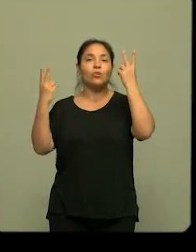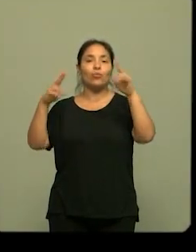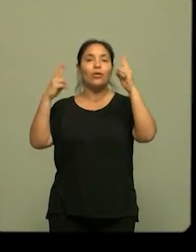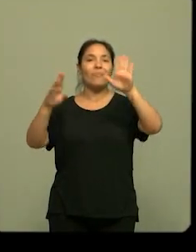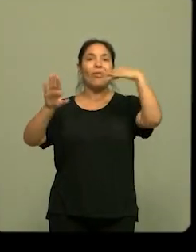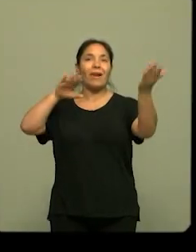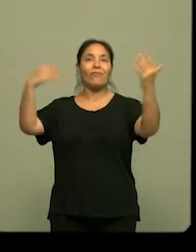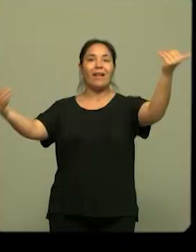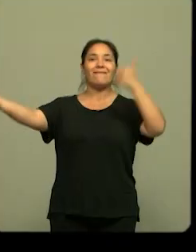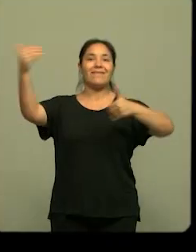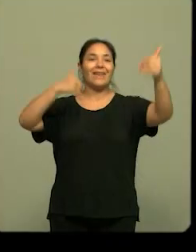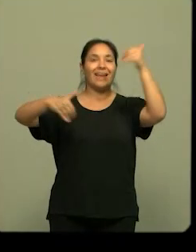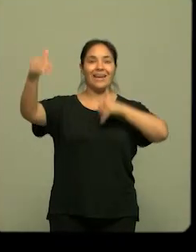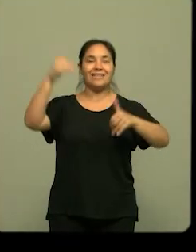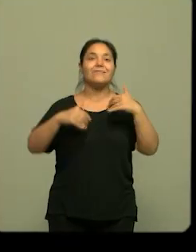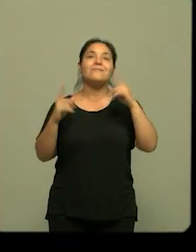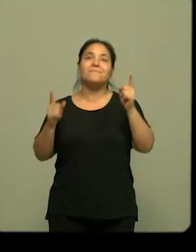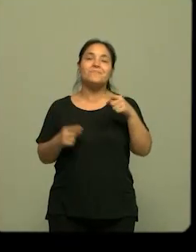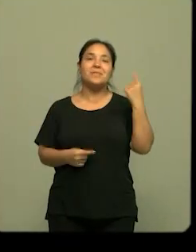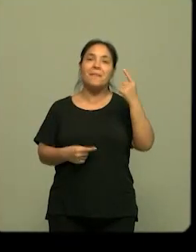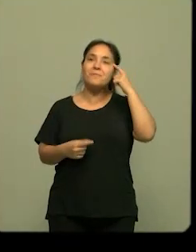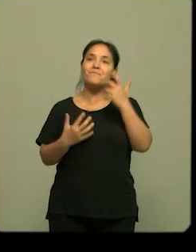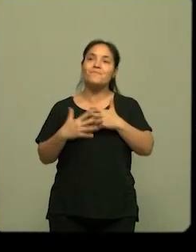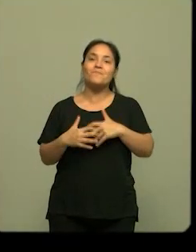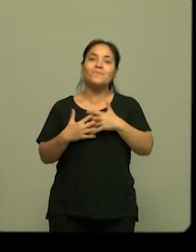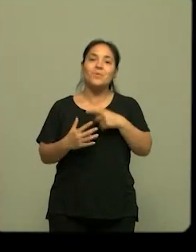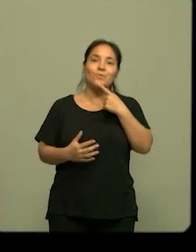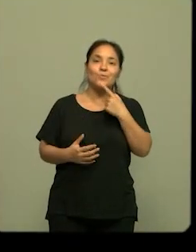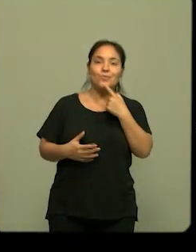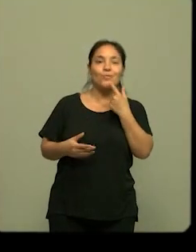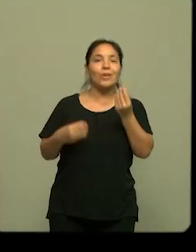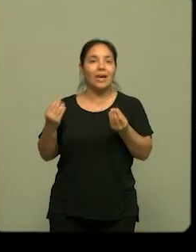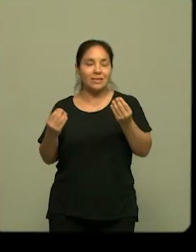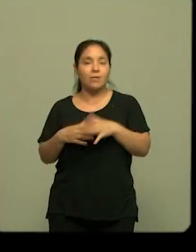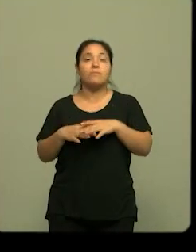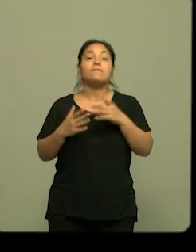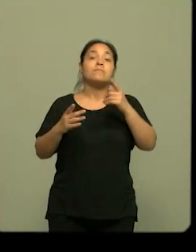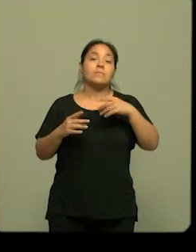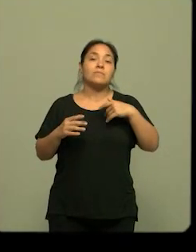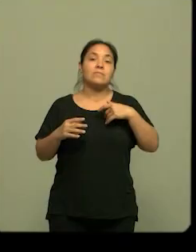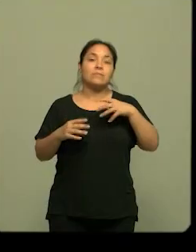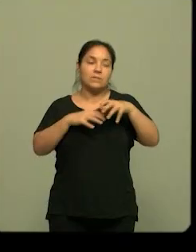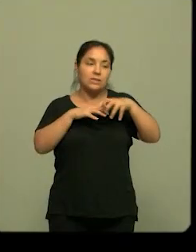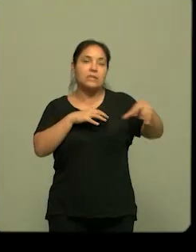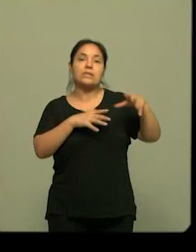es que la pregunta que uno se hace, y me imagino es un desafío para los que trabajan en el